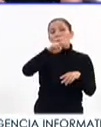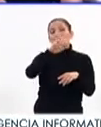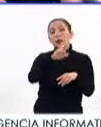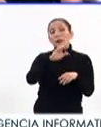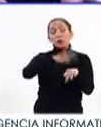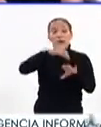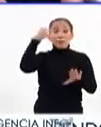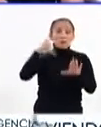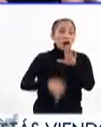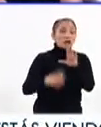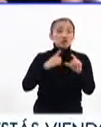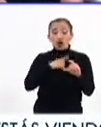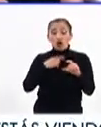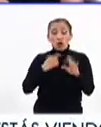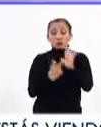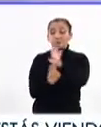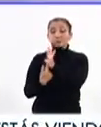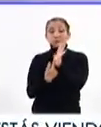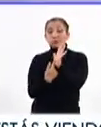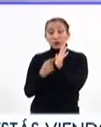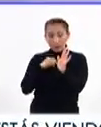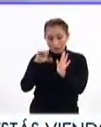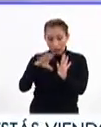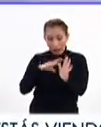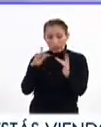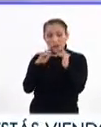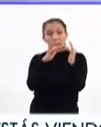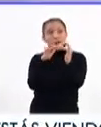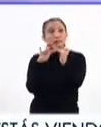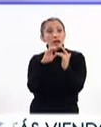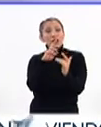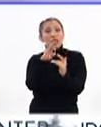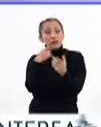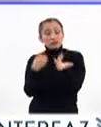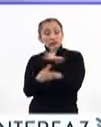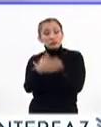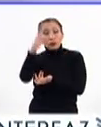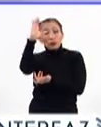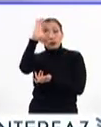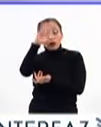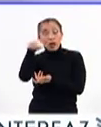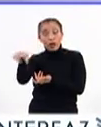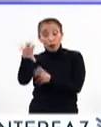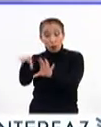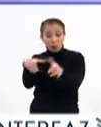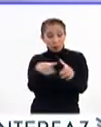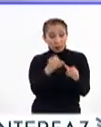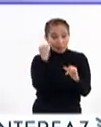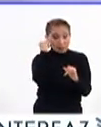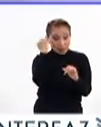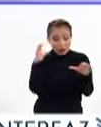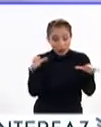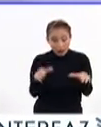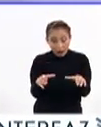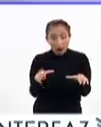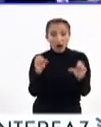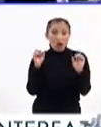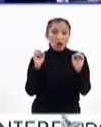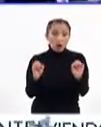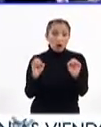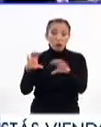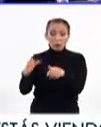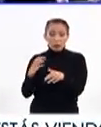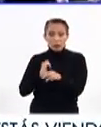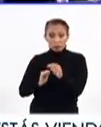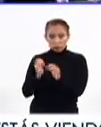va más allá de solo la exhibición. Ahí se generan redes e intercambios culturales entre las comunidades indígenas o